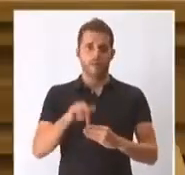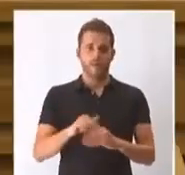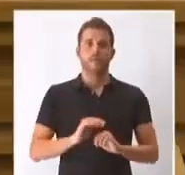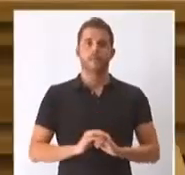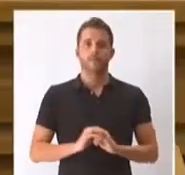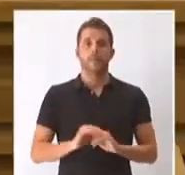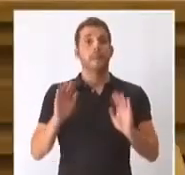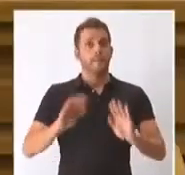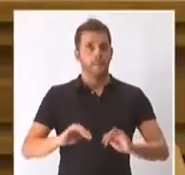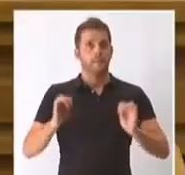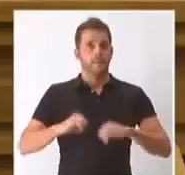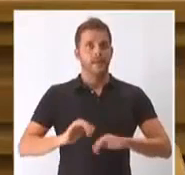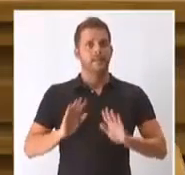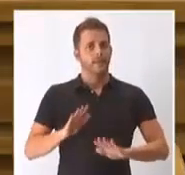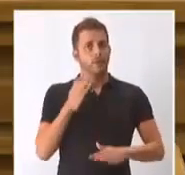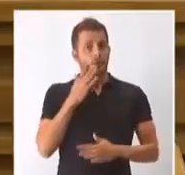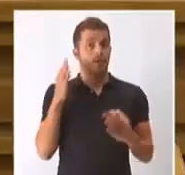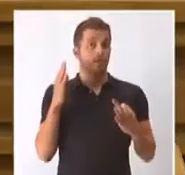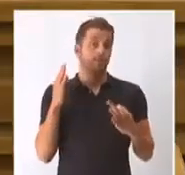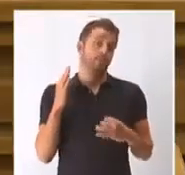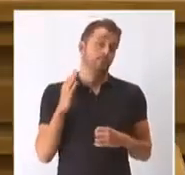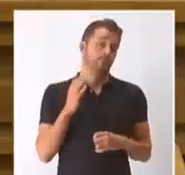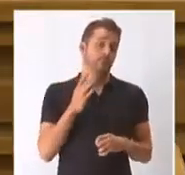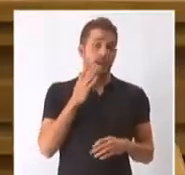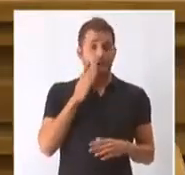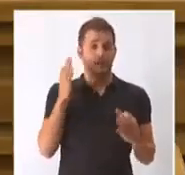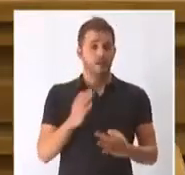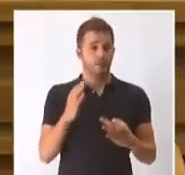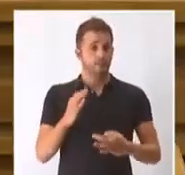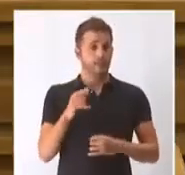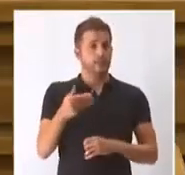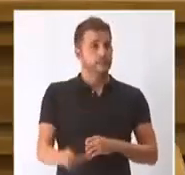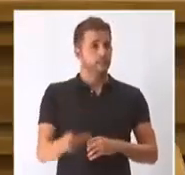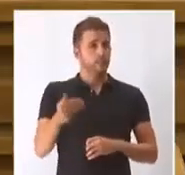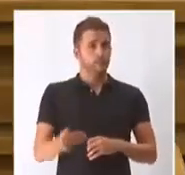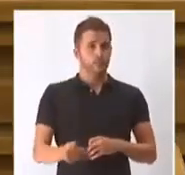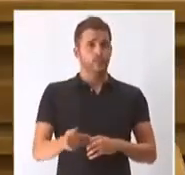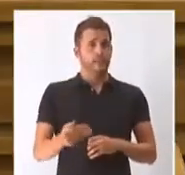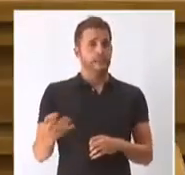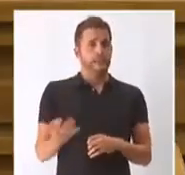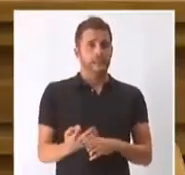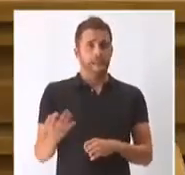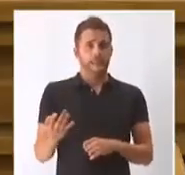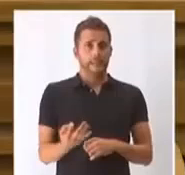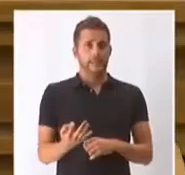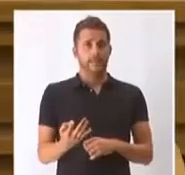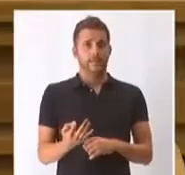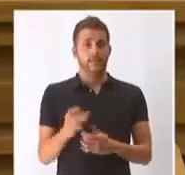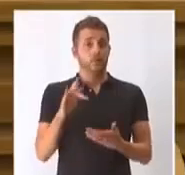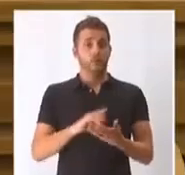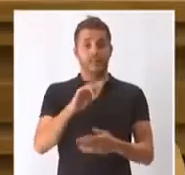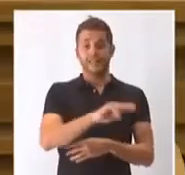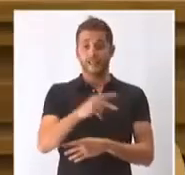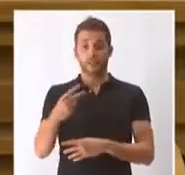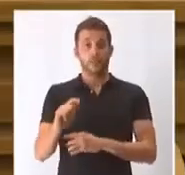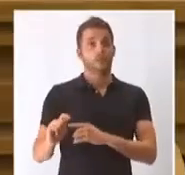realmente realmente realmente lo que importa es es conseguir resultados